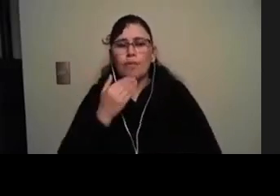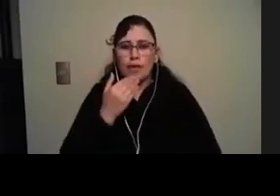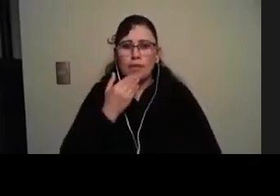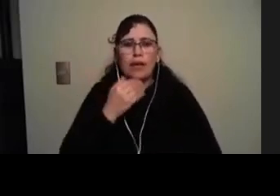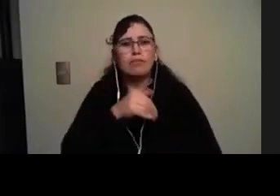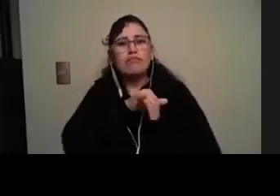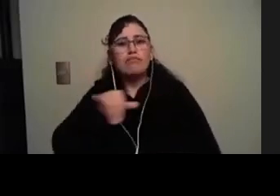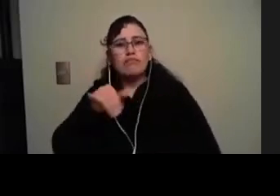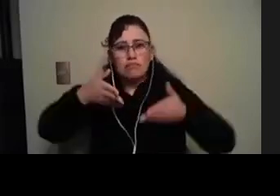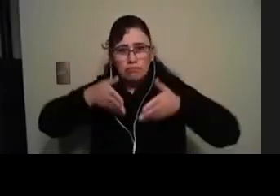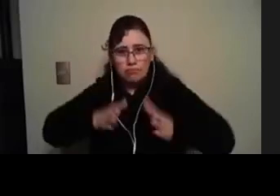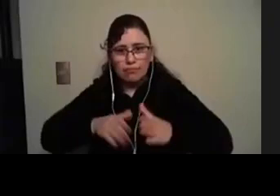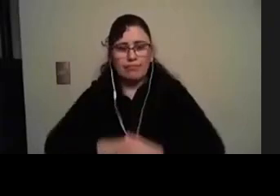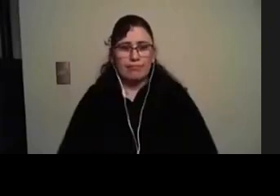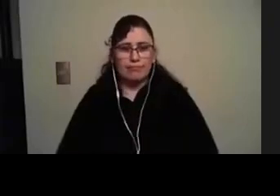Ya.